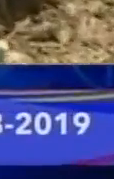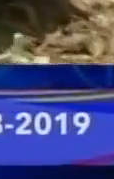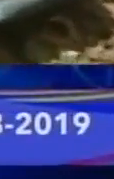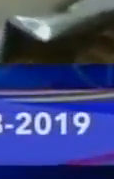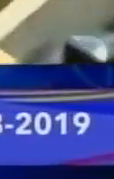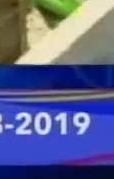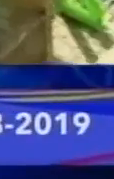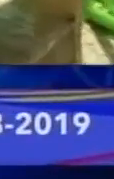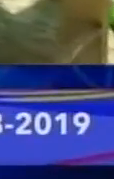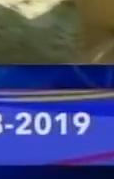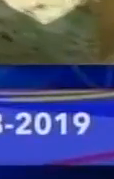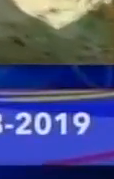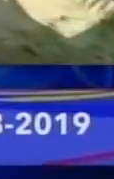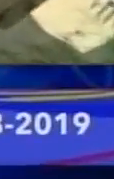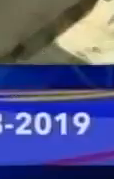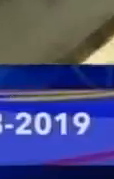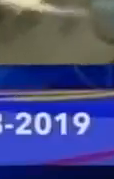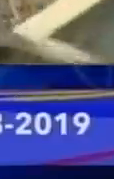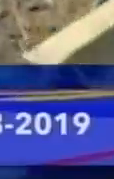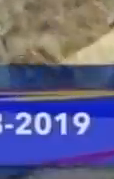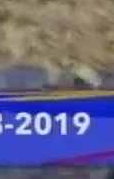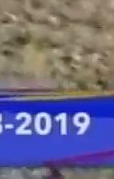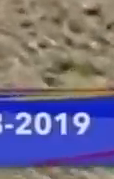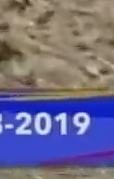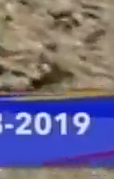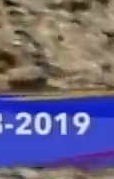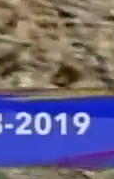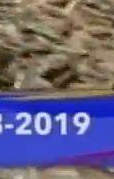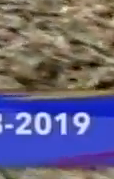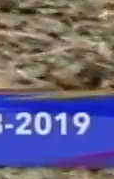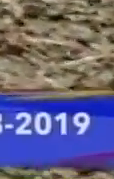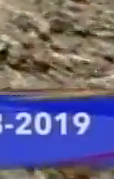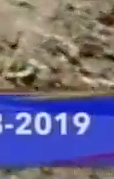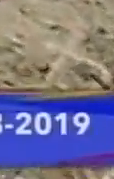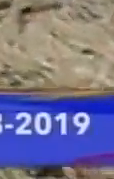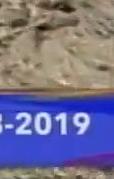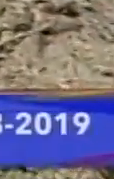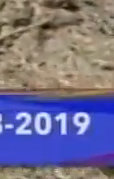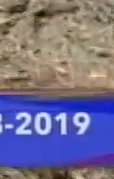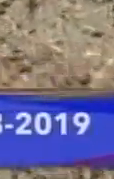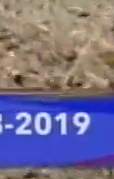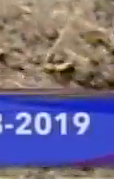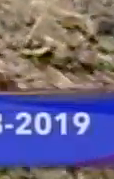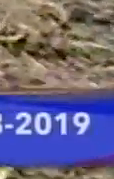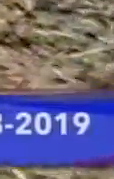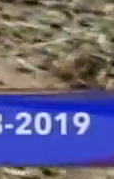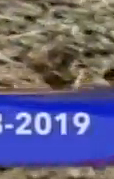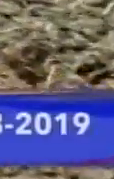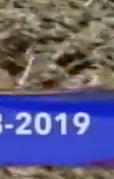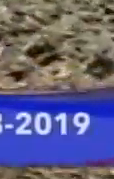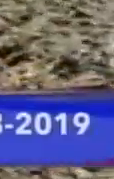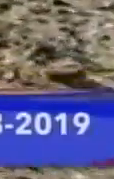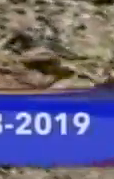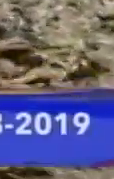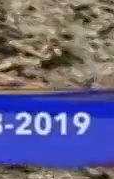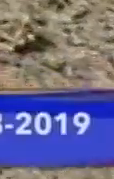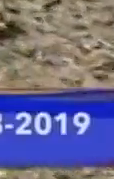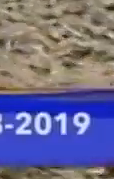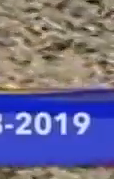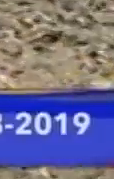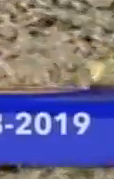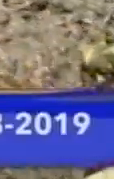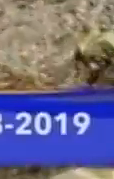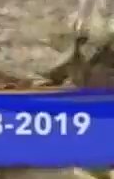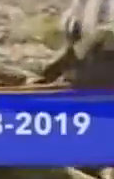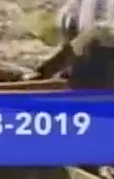trabajando estudiantes, maestras, obreros, obreras, cocineros, cocineras, brigadistas, Robert Serra,